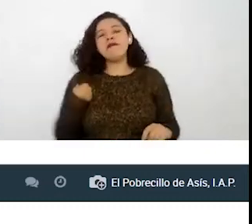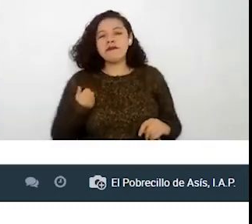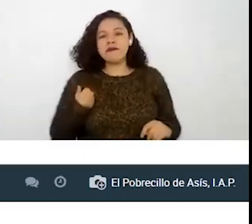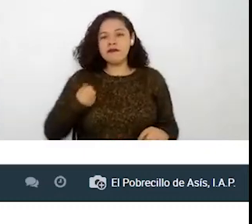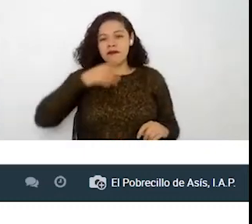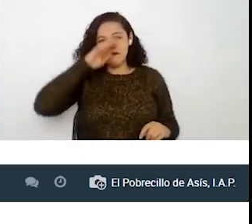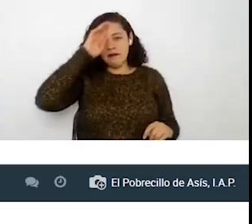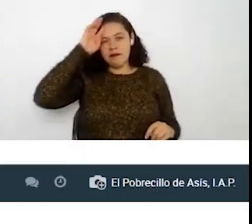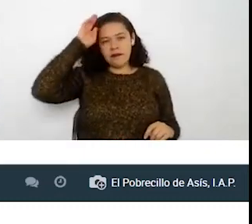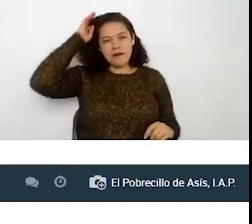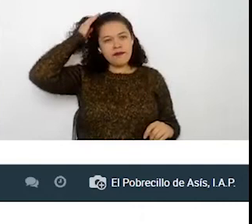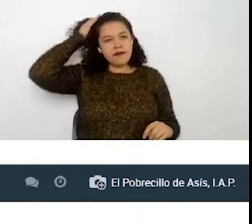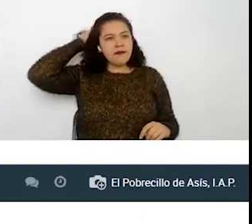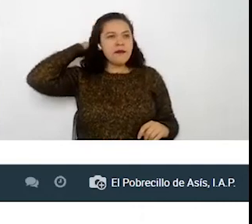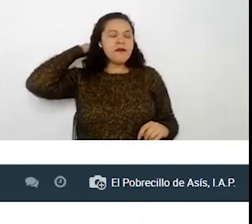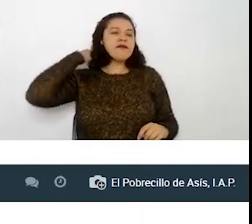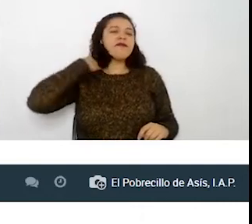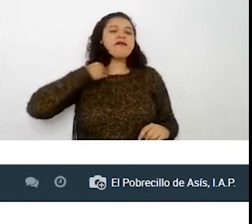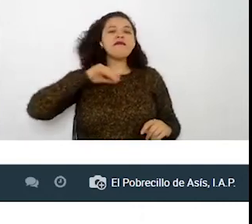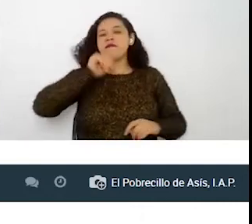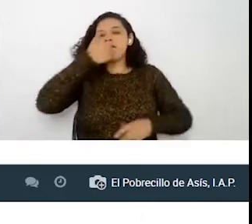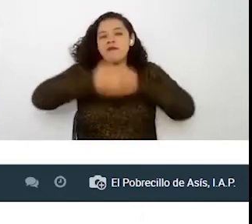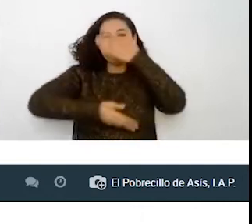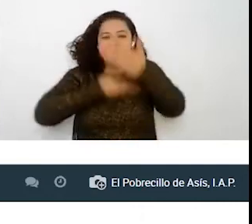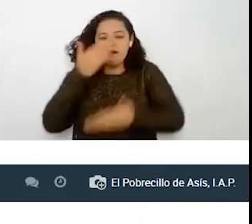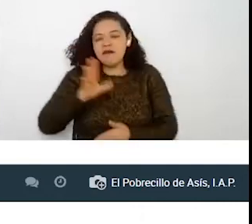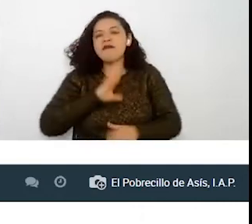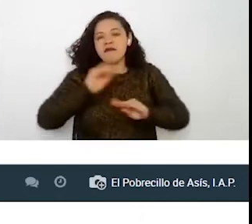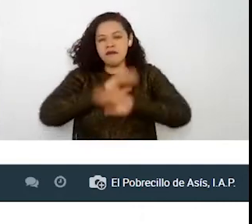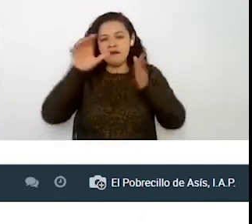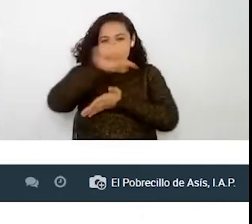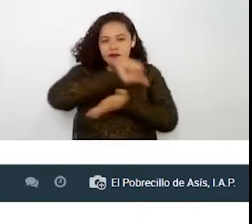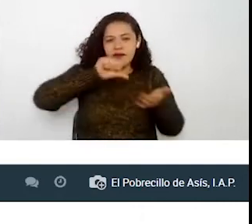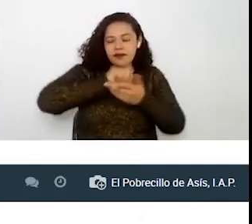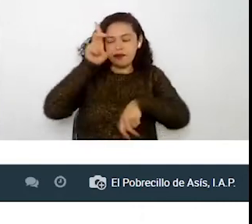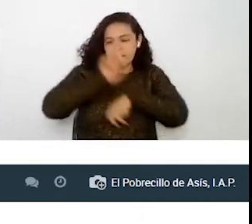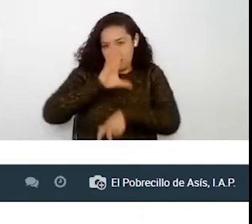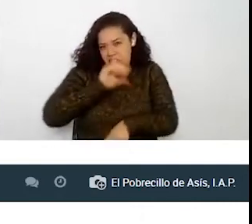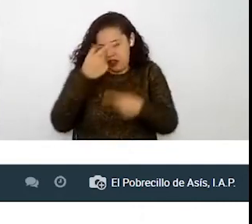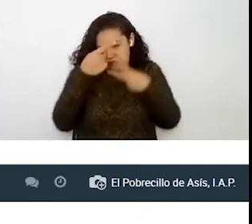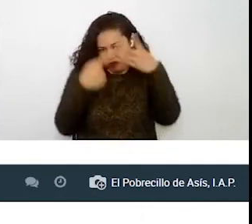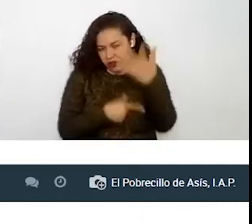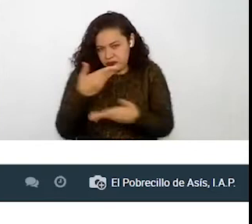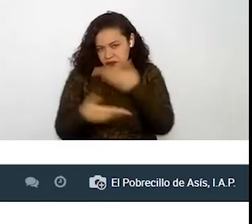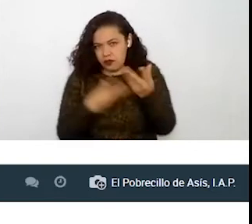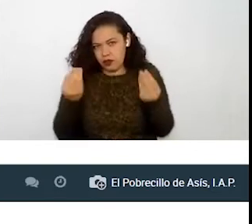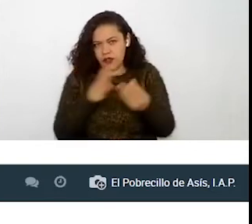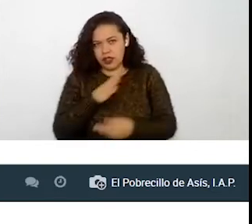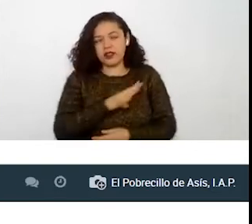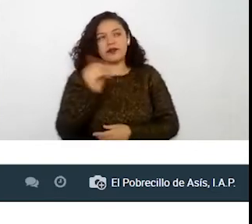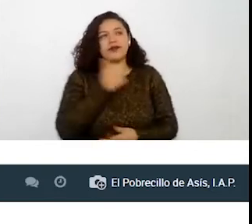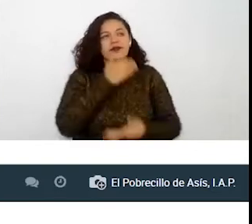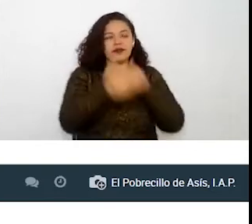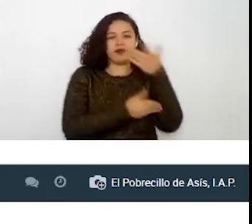si supongamos que queremos cargar otro servicio porque efectivamente centro de día pues tiene muchos servicios vamos a crear otro